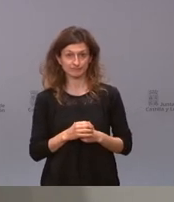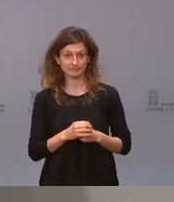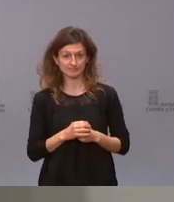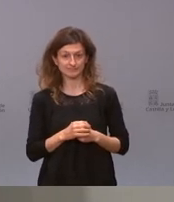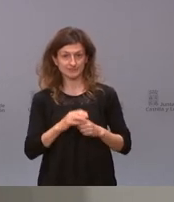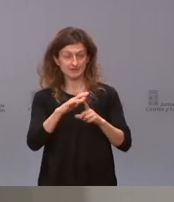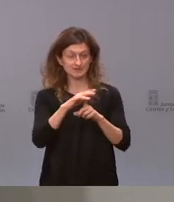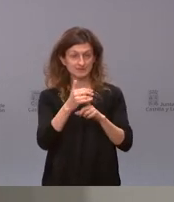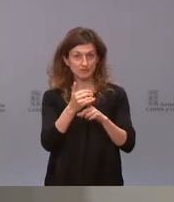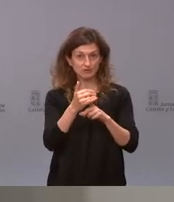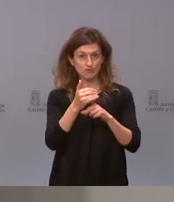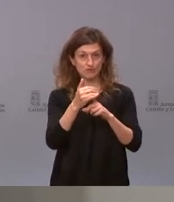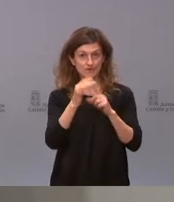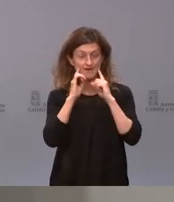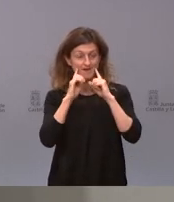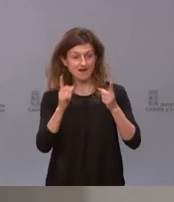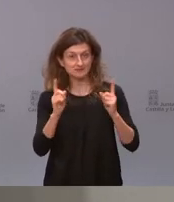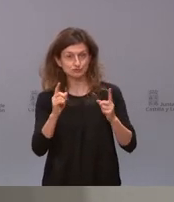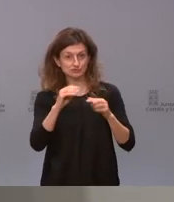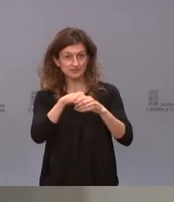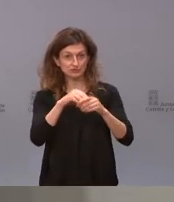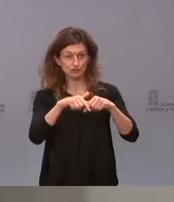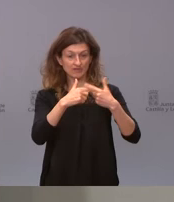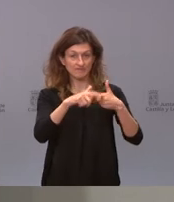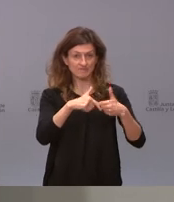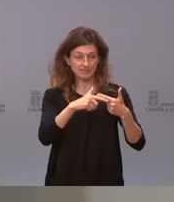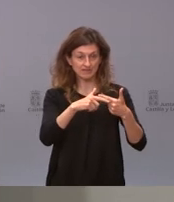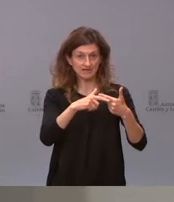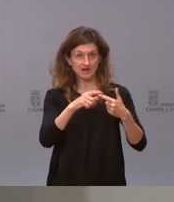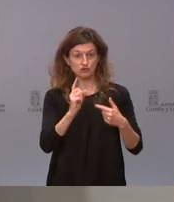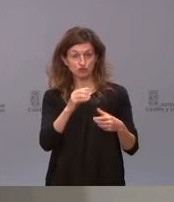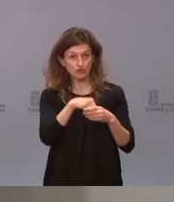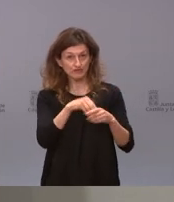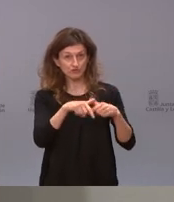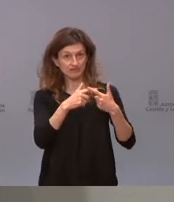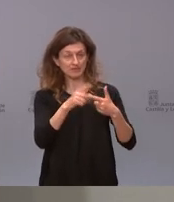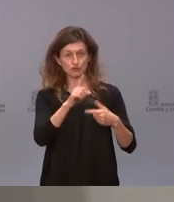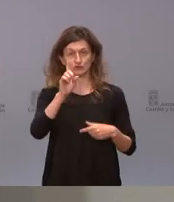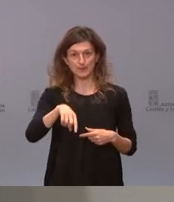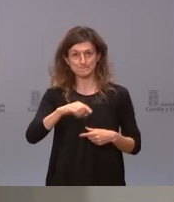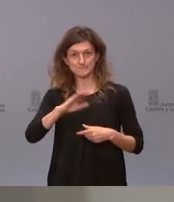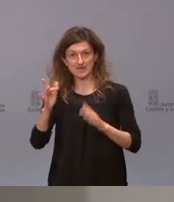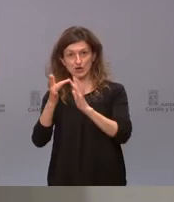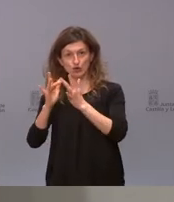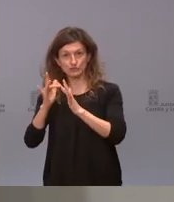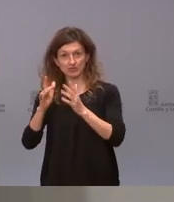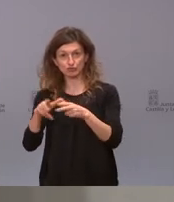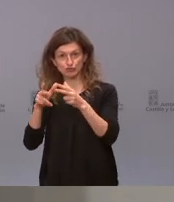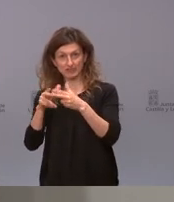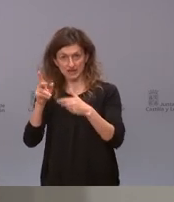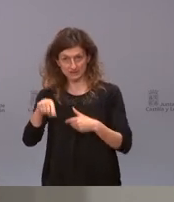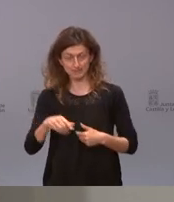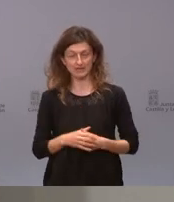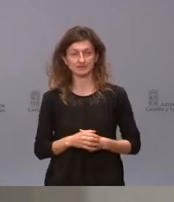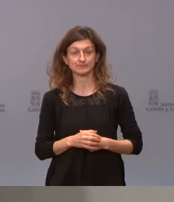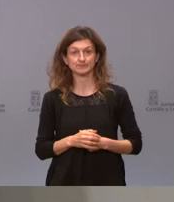que conseguíamos que considerábamos intrafamiliares no eran solo intrafamiliares sino que había contactos contactos sociales ahora